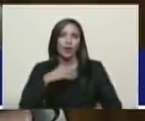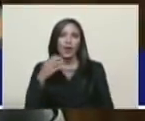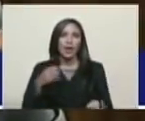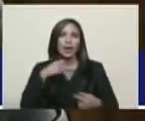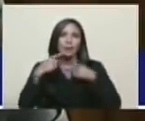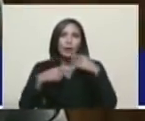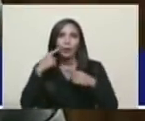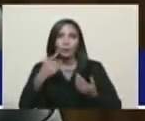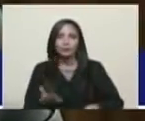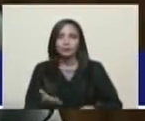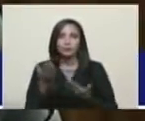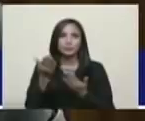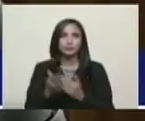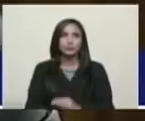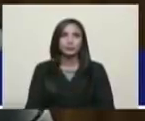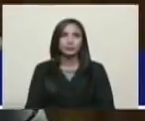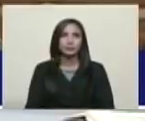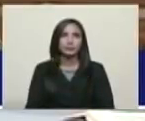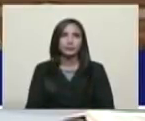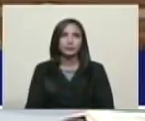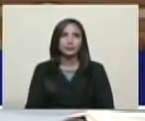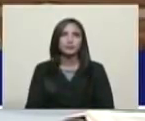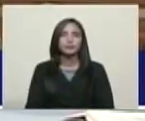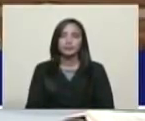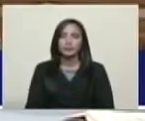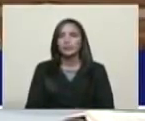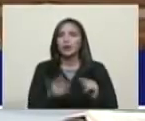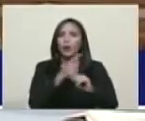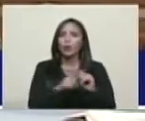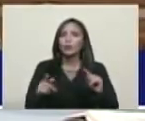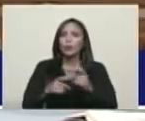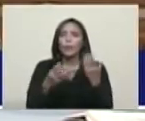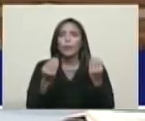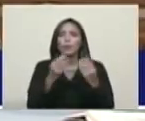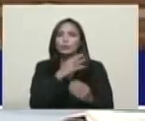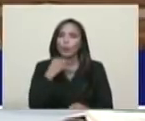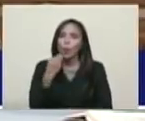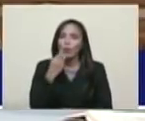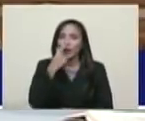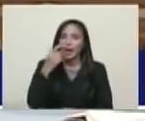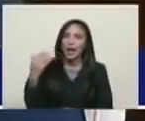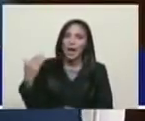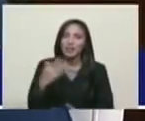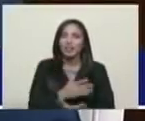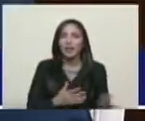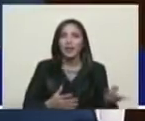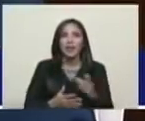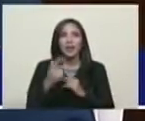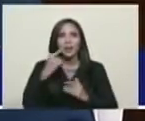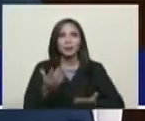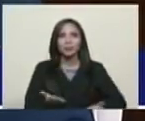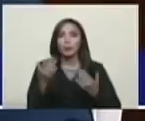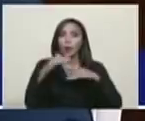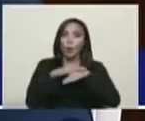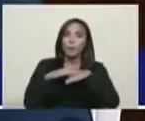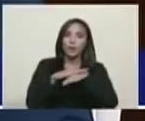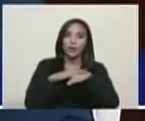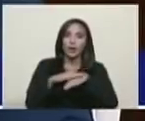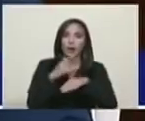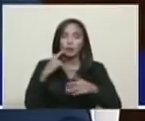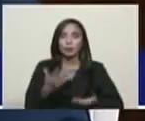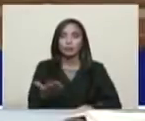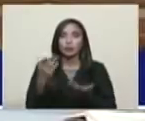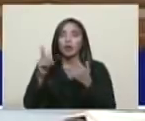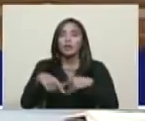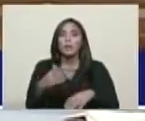¿verdad? Y José Lí estaba en sexto grado de primaria. Nuestros ministros, funcionarios, el presidente